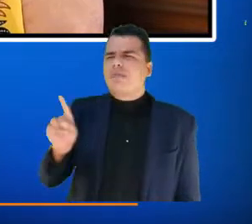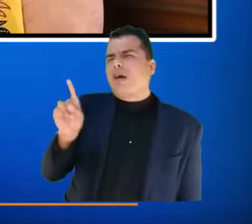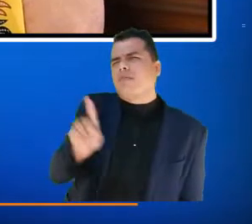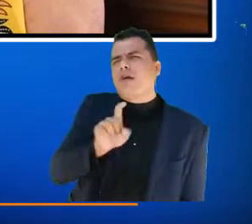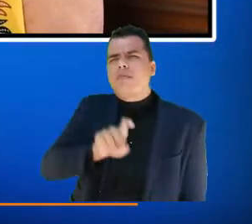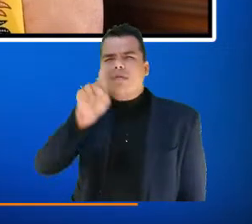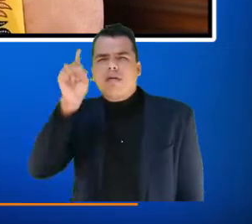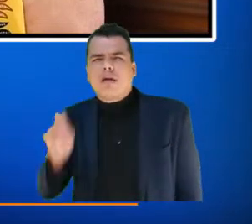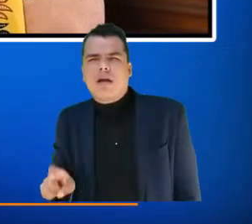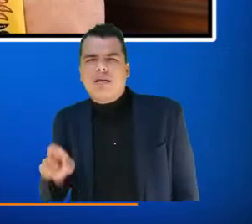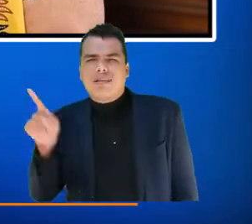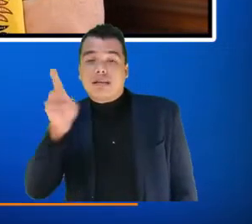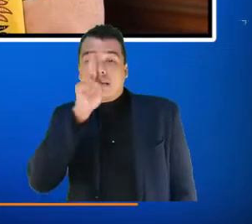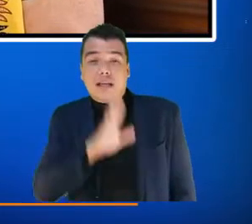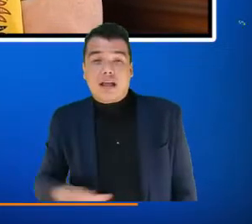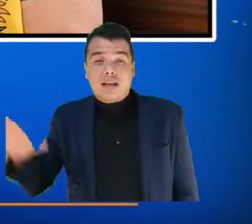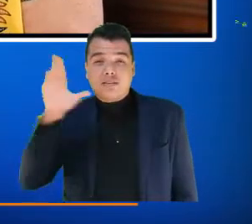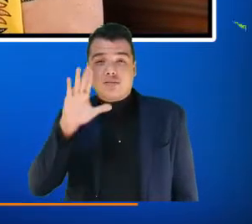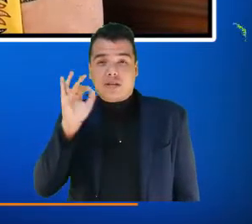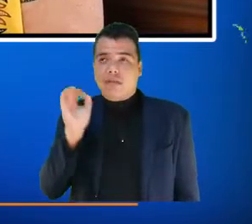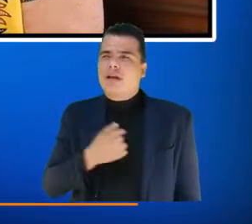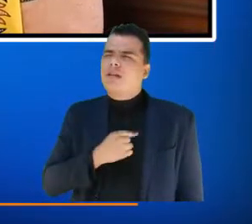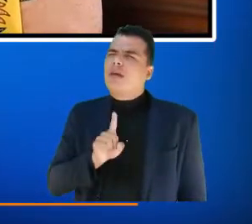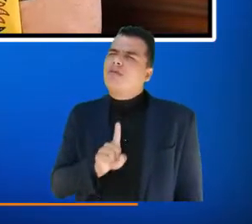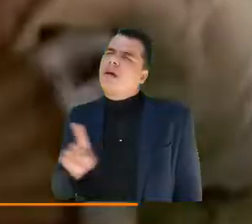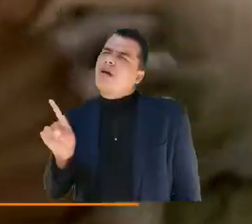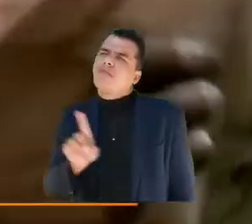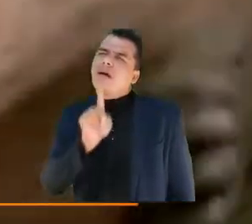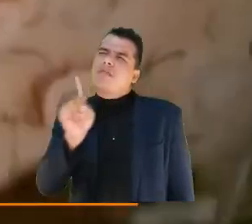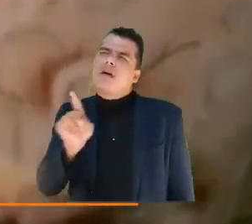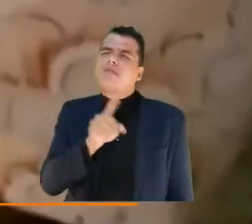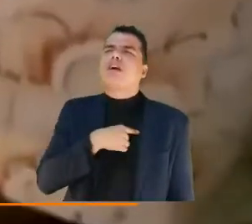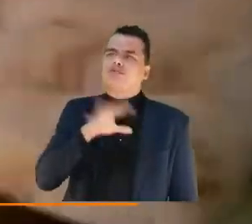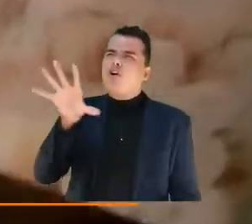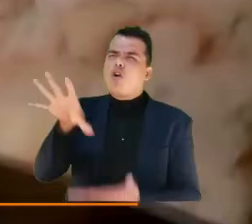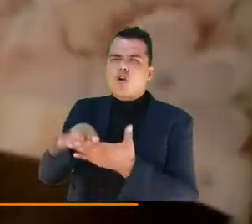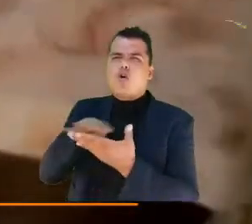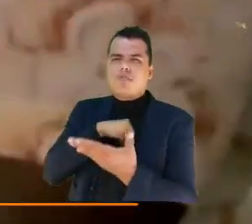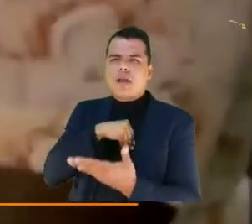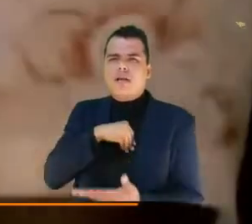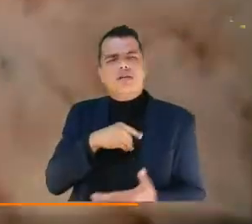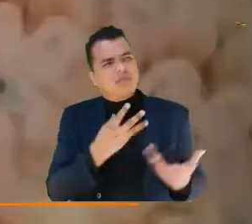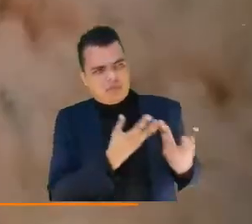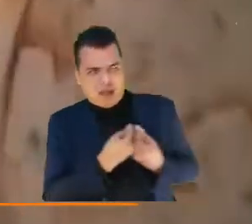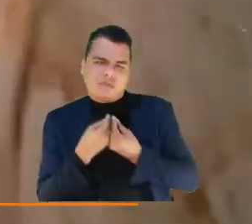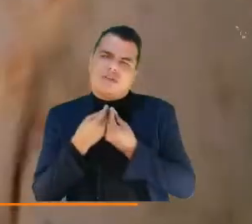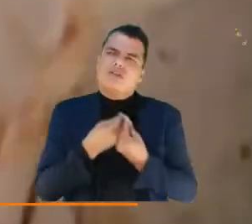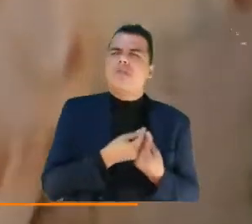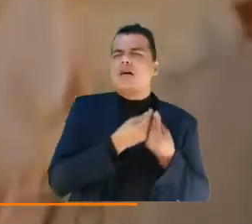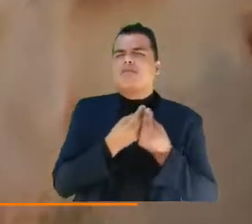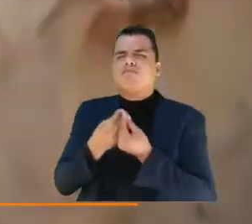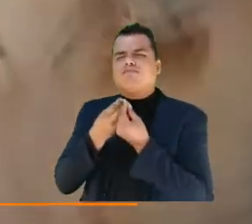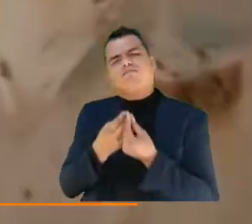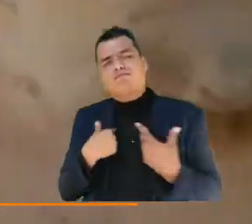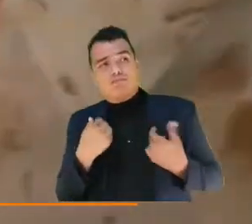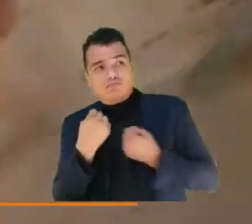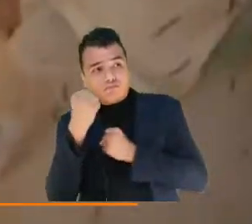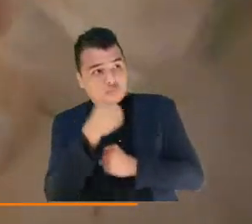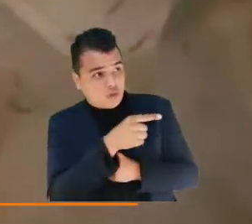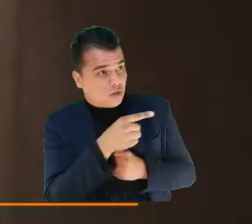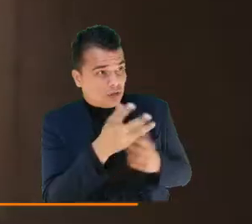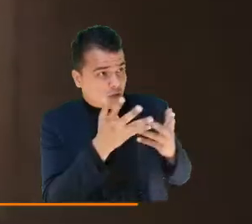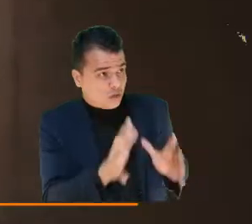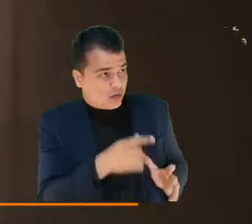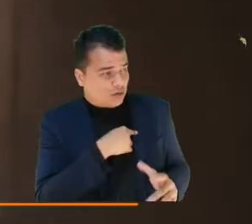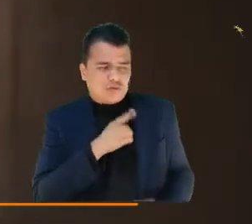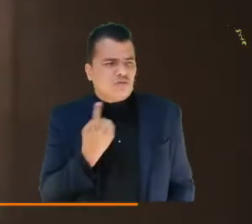estaba pasando con su hijo, y eso mismo nosotros podemos hacer. Entonces yo, en un acto de rebeldía y de desespero, yo les dije, bueno, si ustedes no lo hacen,